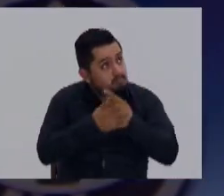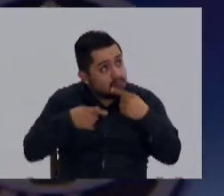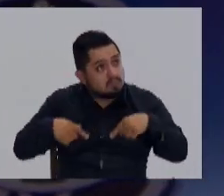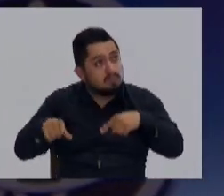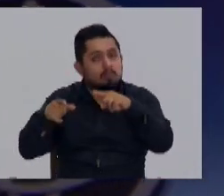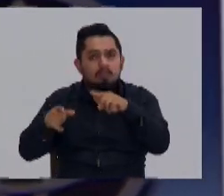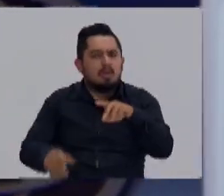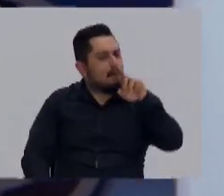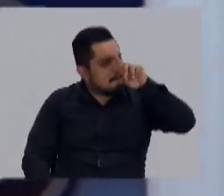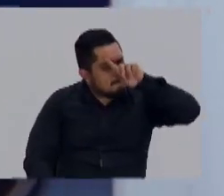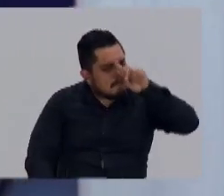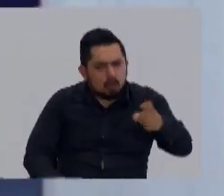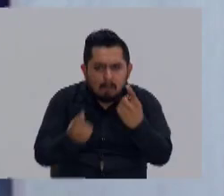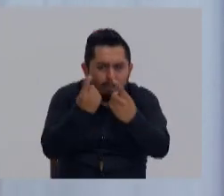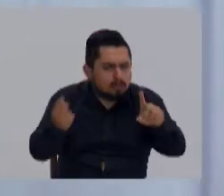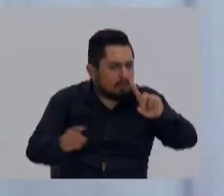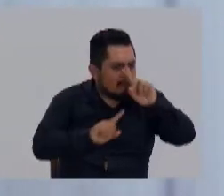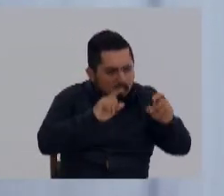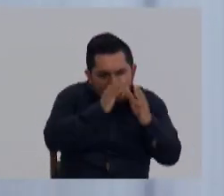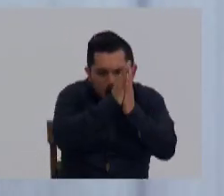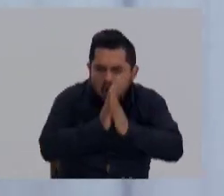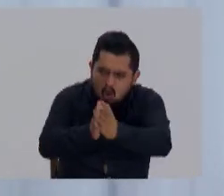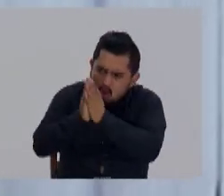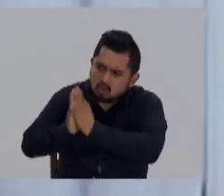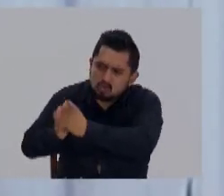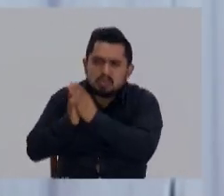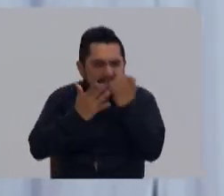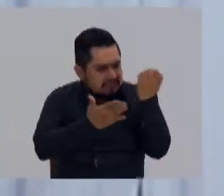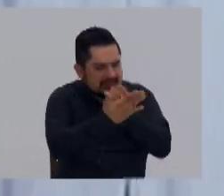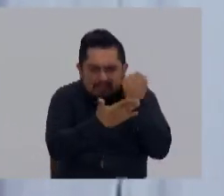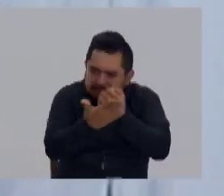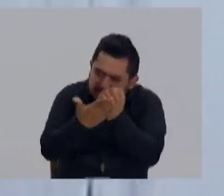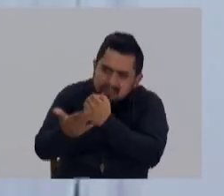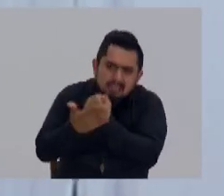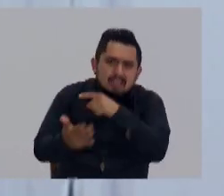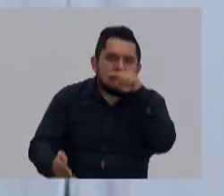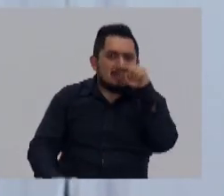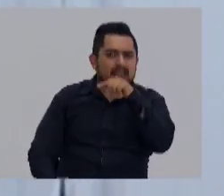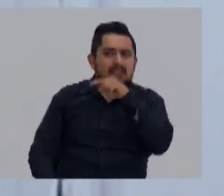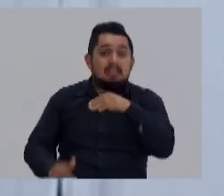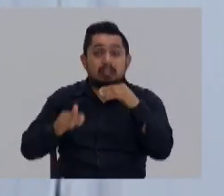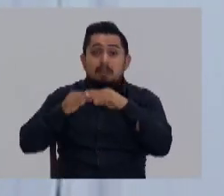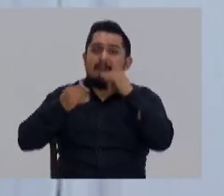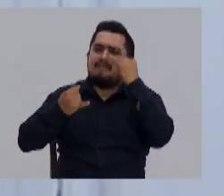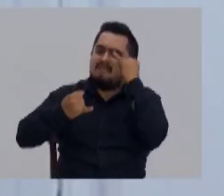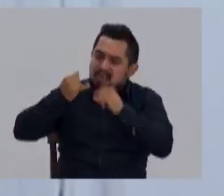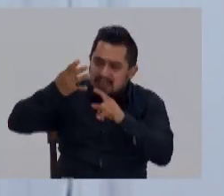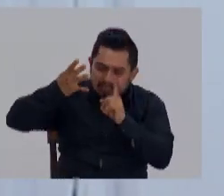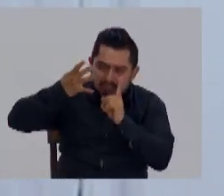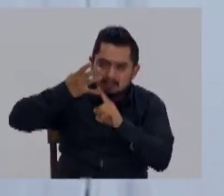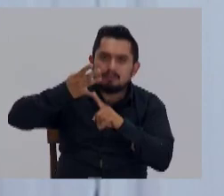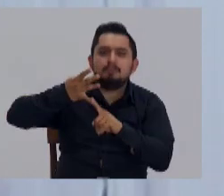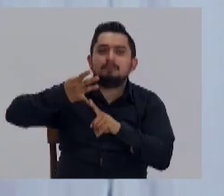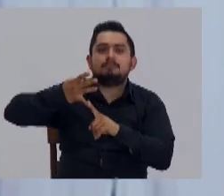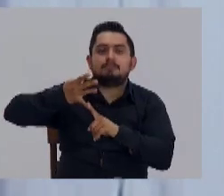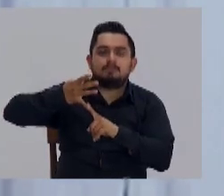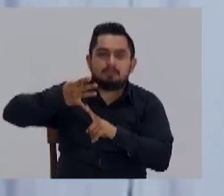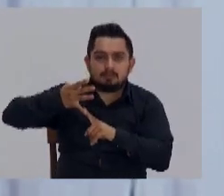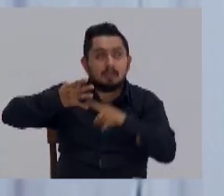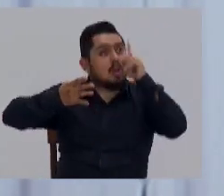si usted muere hoy, ¿a dónde va? Oremos a ganar almas. Y hay un último llamado que Dios